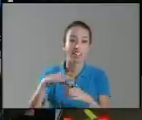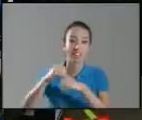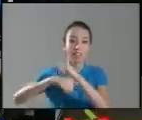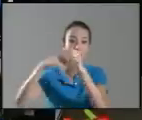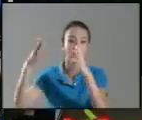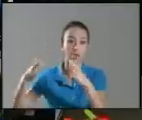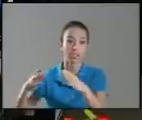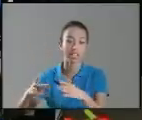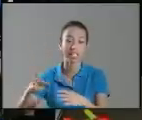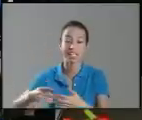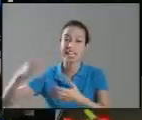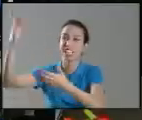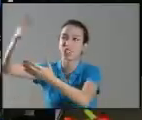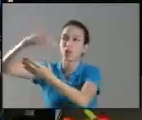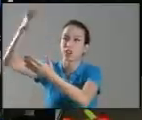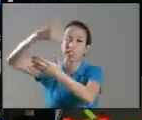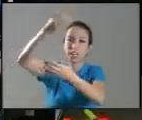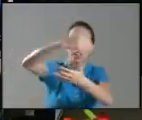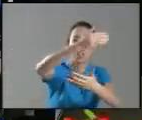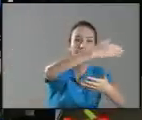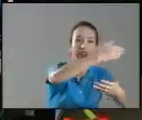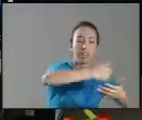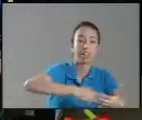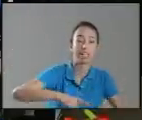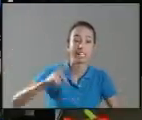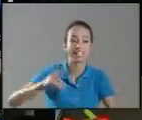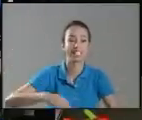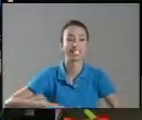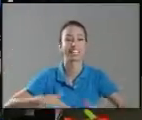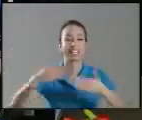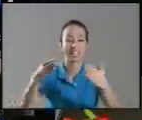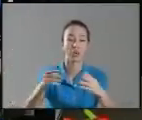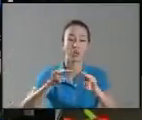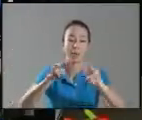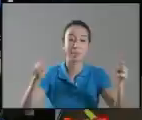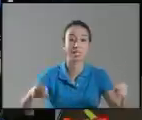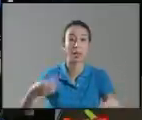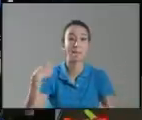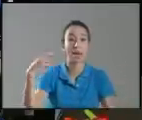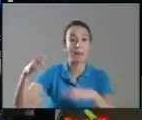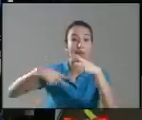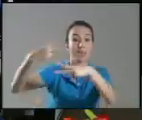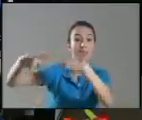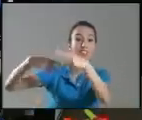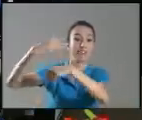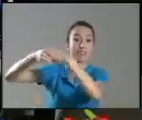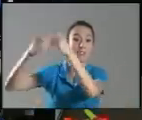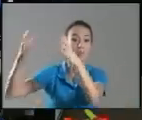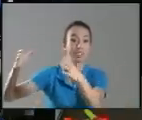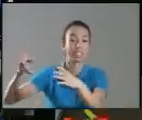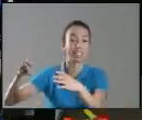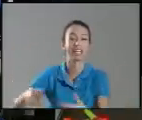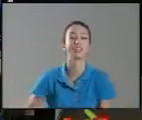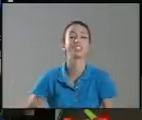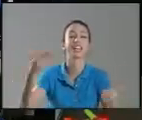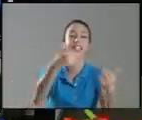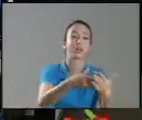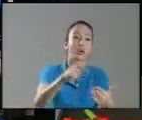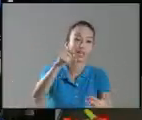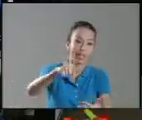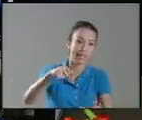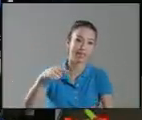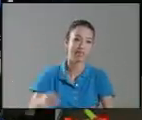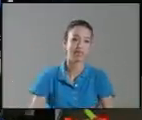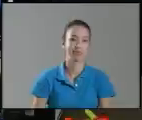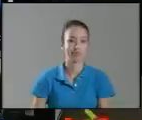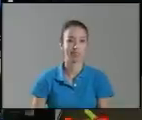Me recuerdo que había unos muchachitos que tenían un árbol de guayaba en su casa y las cortaron y sacaron una mesita